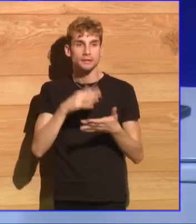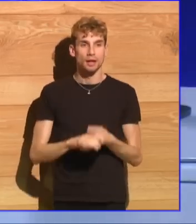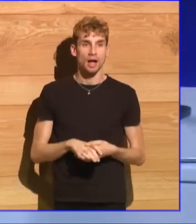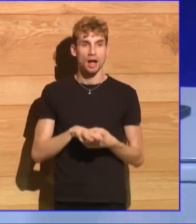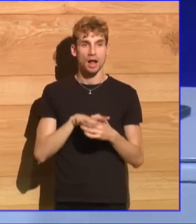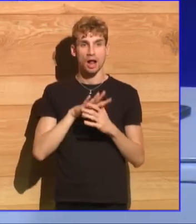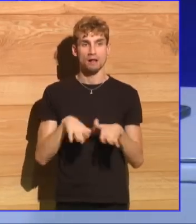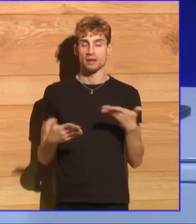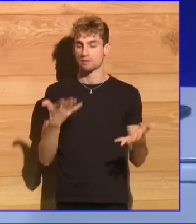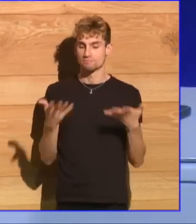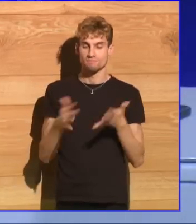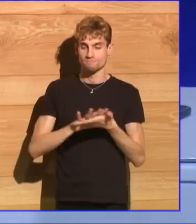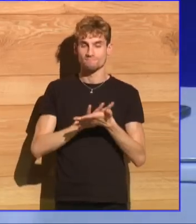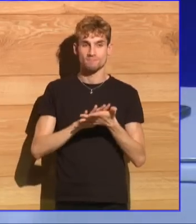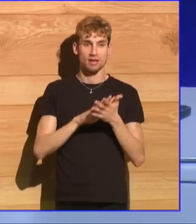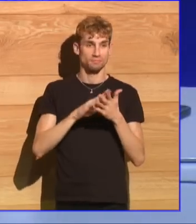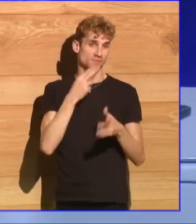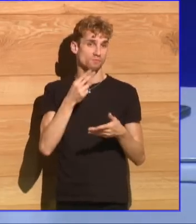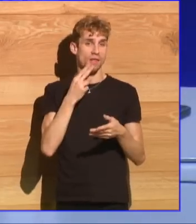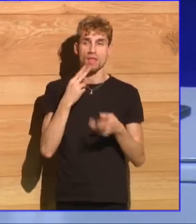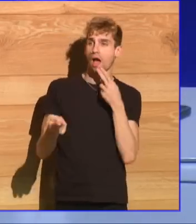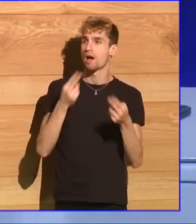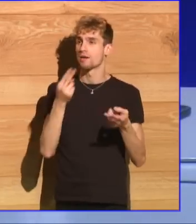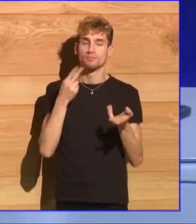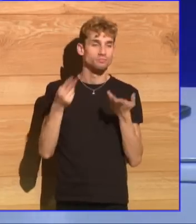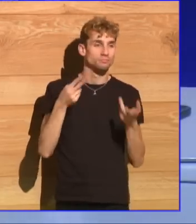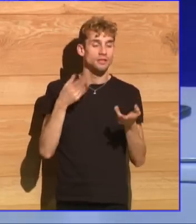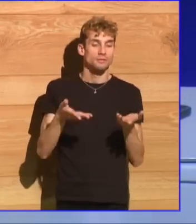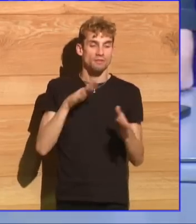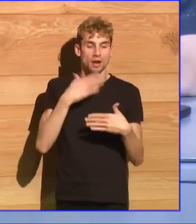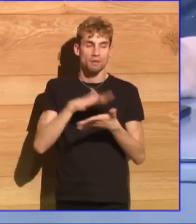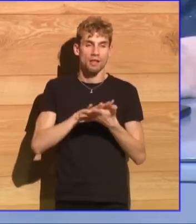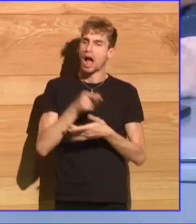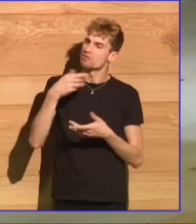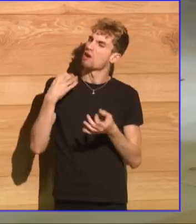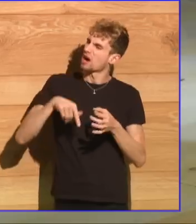medias, claro, iban Bueno, hablando de otra en cosa. todos los y tal. trabajos se Claro. fuma. ¿Qué haces por aquí? ¿Qué haces en Cuenca? Te preguntó también.